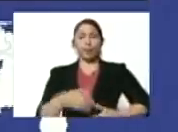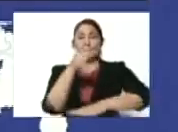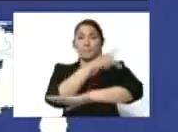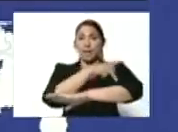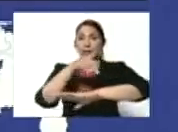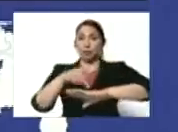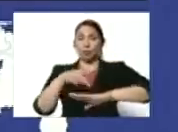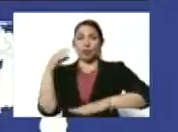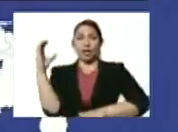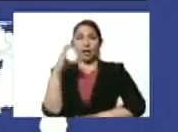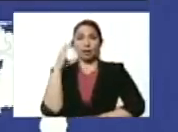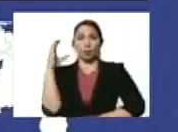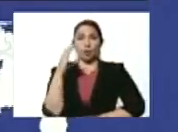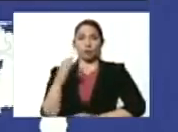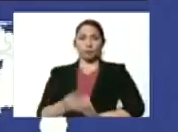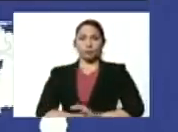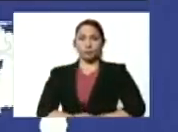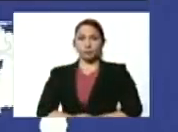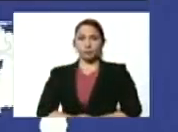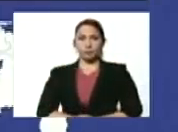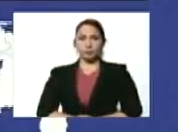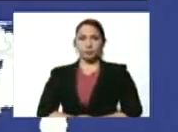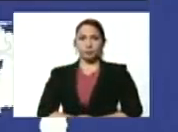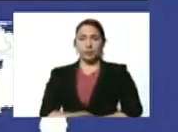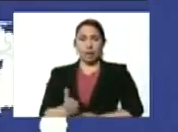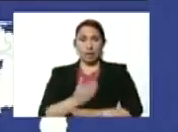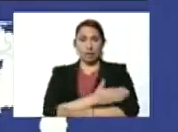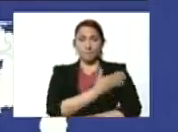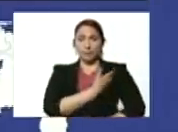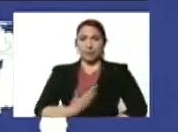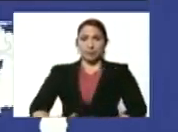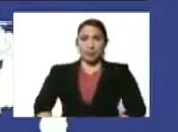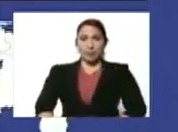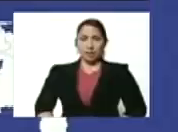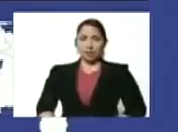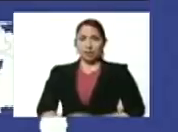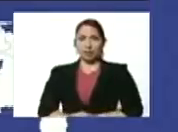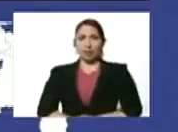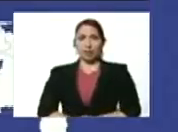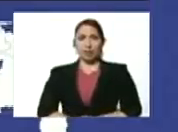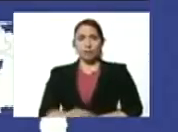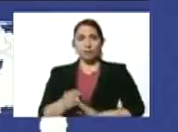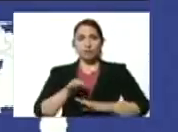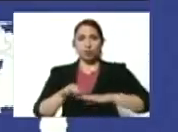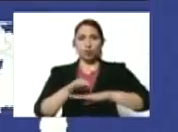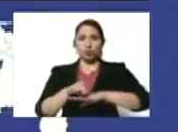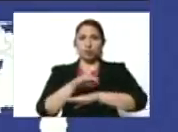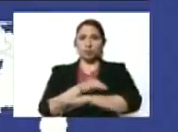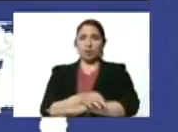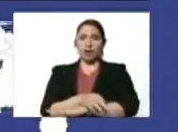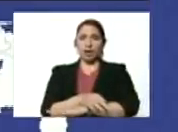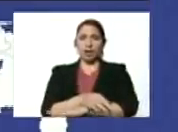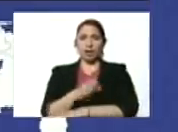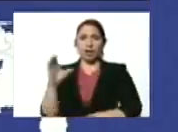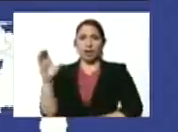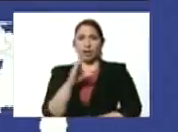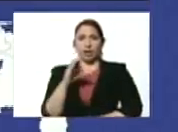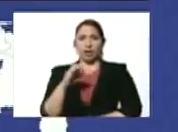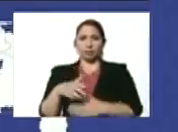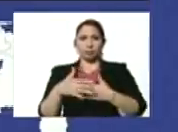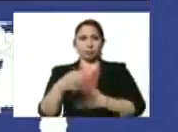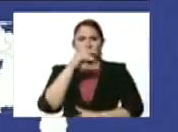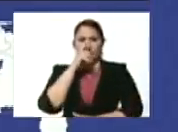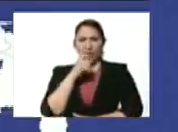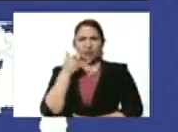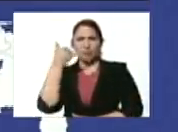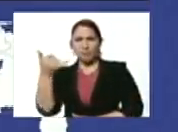parroquia Caricuao, fue presidente de la Cámara Municipal de Caracas varios años, y lo llamé y le